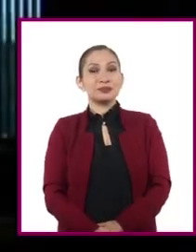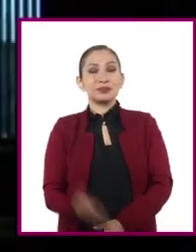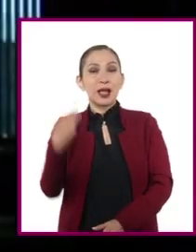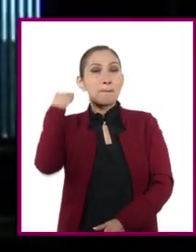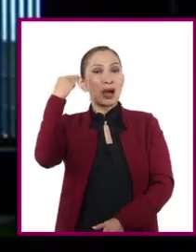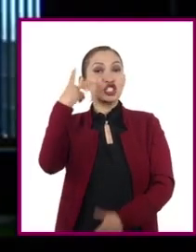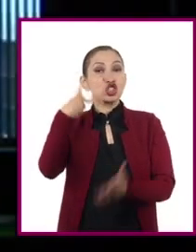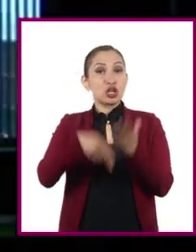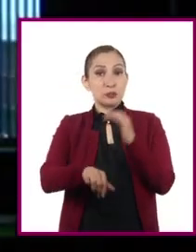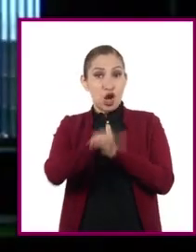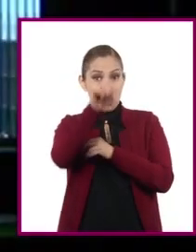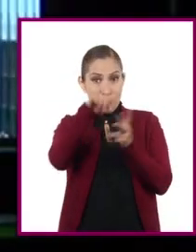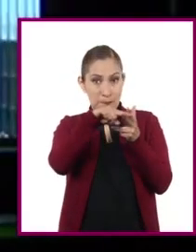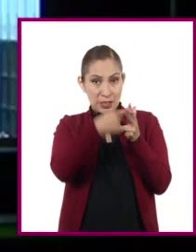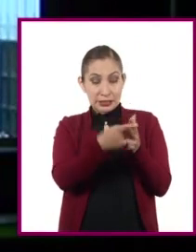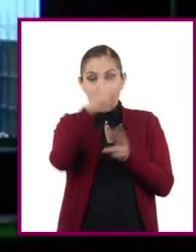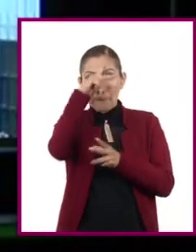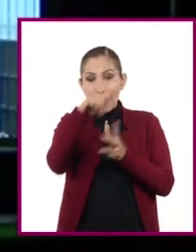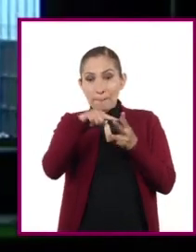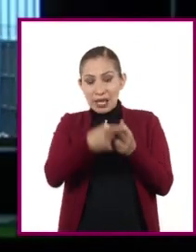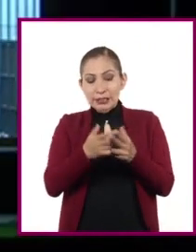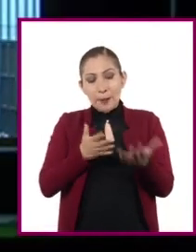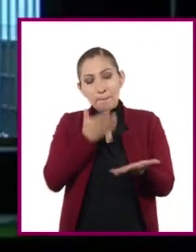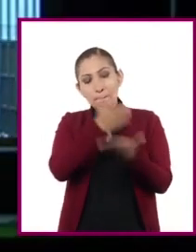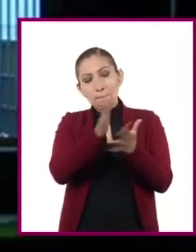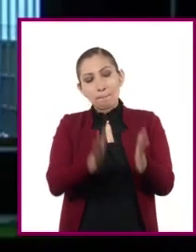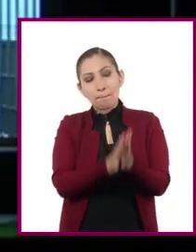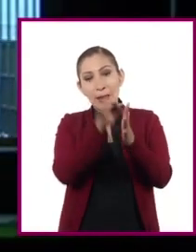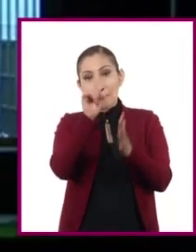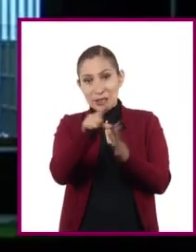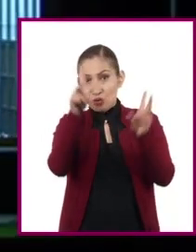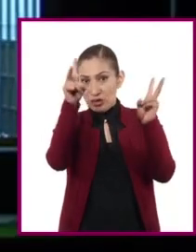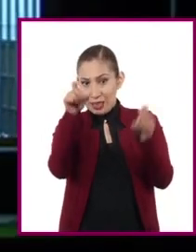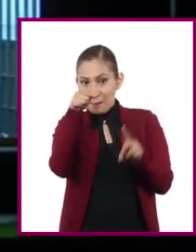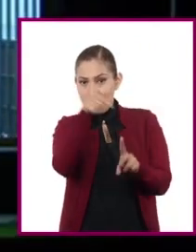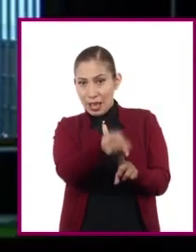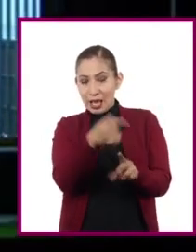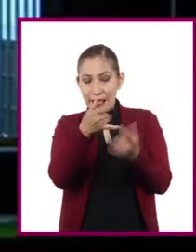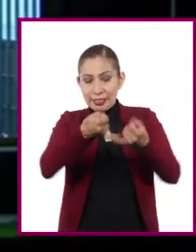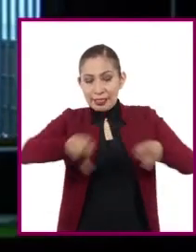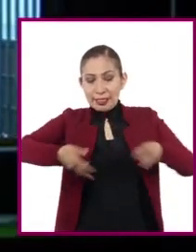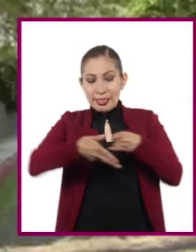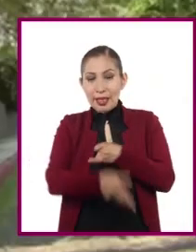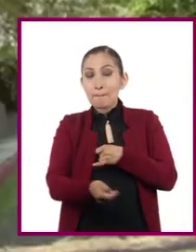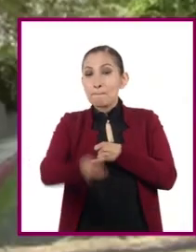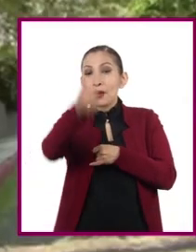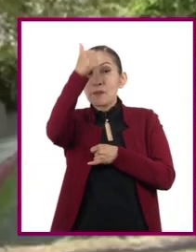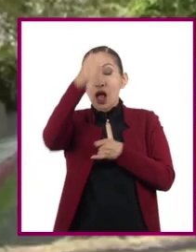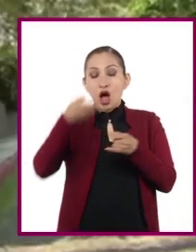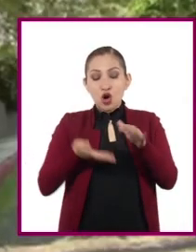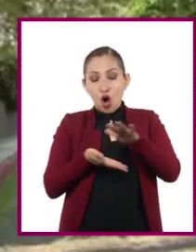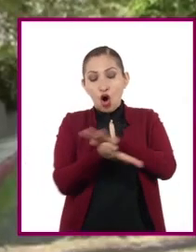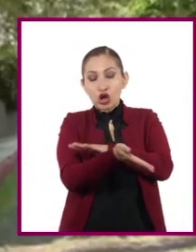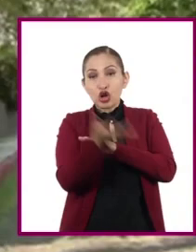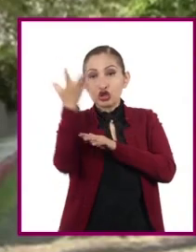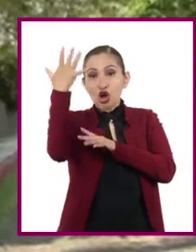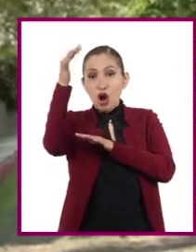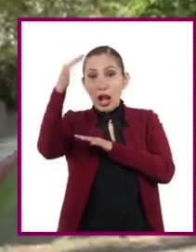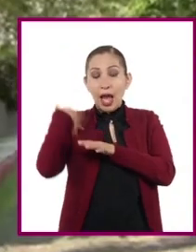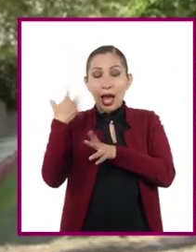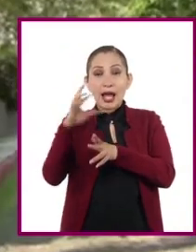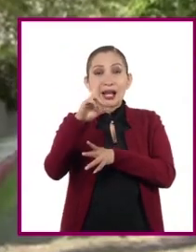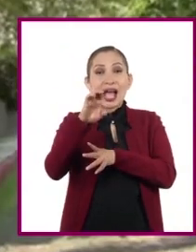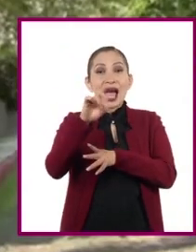Desde marzo de 2011, México inicia la participación en este campo con la inauguración del primer horno solar de alto